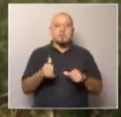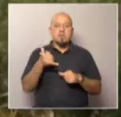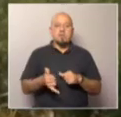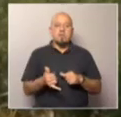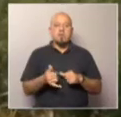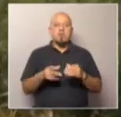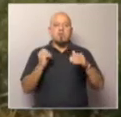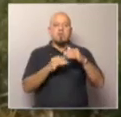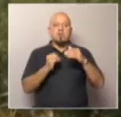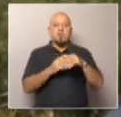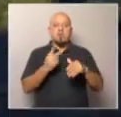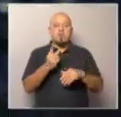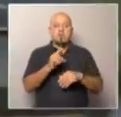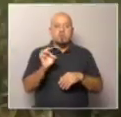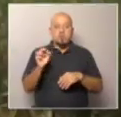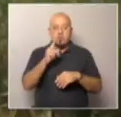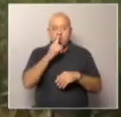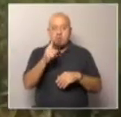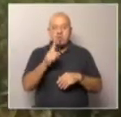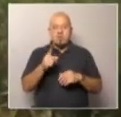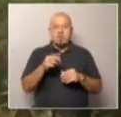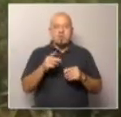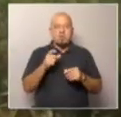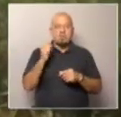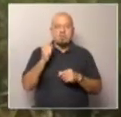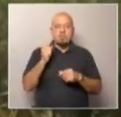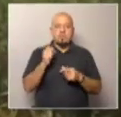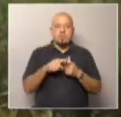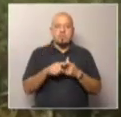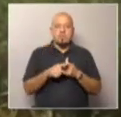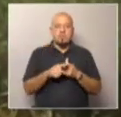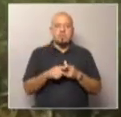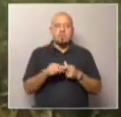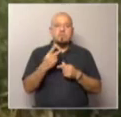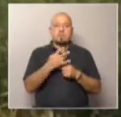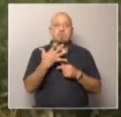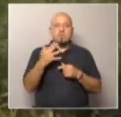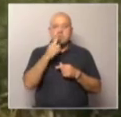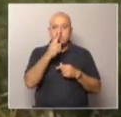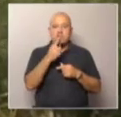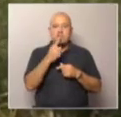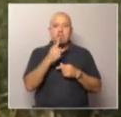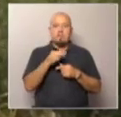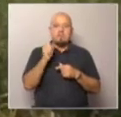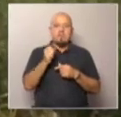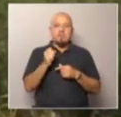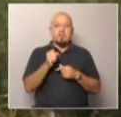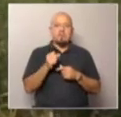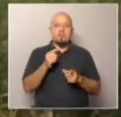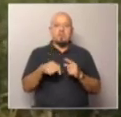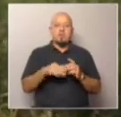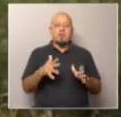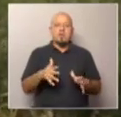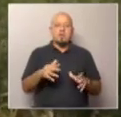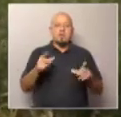de unos 200.000 pesos y cada propuesta ganadora se lleva algo así como unos 25.000 pesos para, bueno, en este caso, alambrar